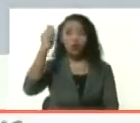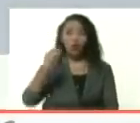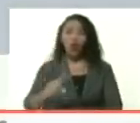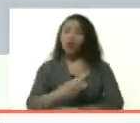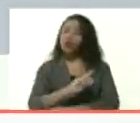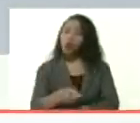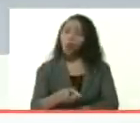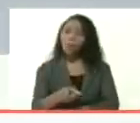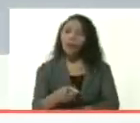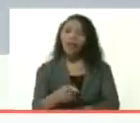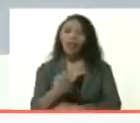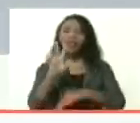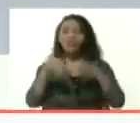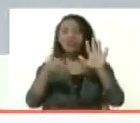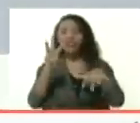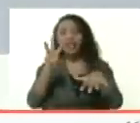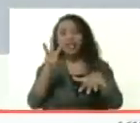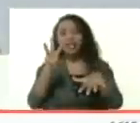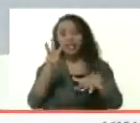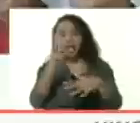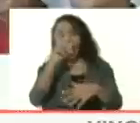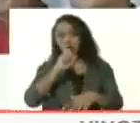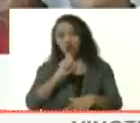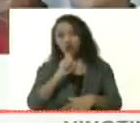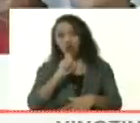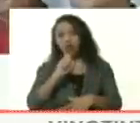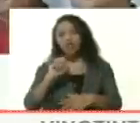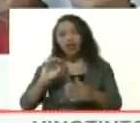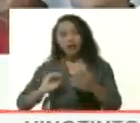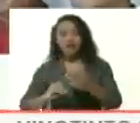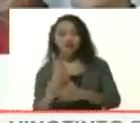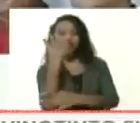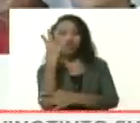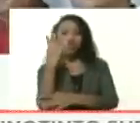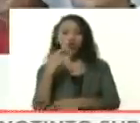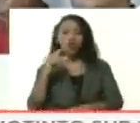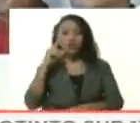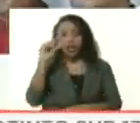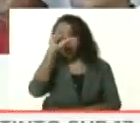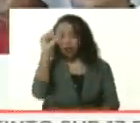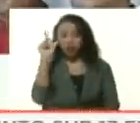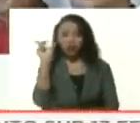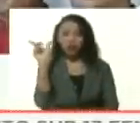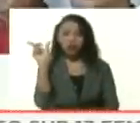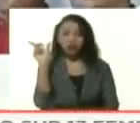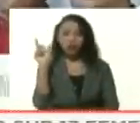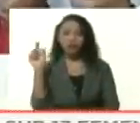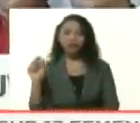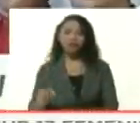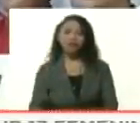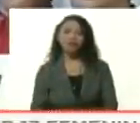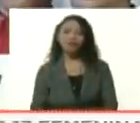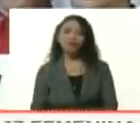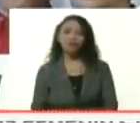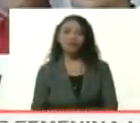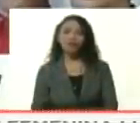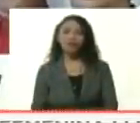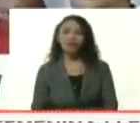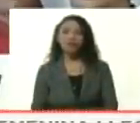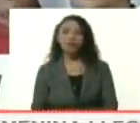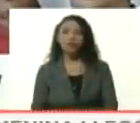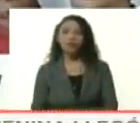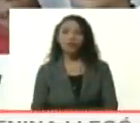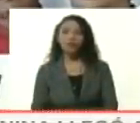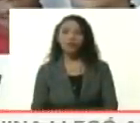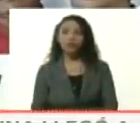ese momento 13 años de la fundación del Partido Socialista Unido de Venezuela, del